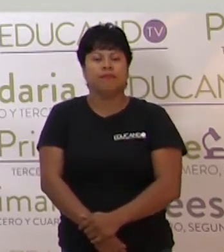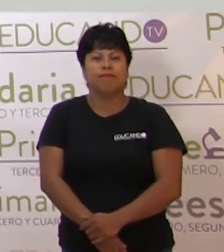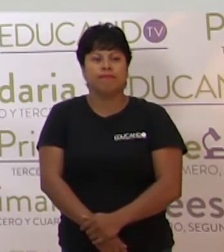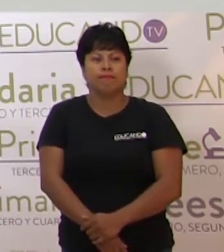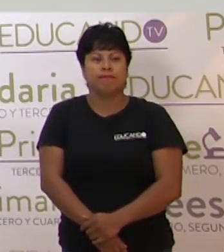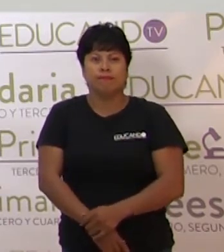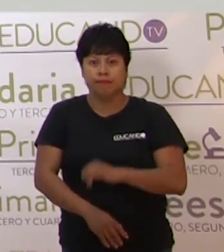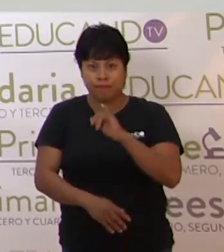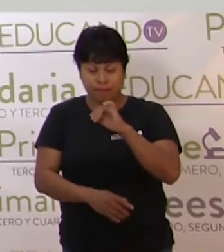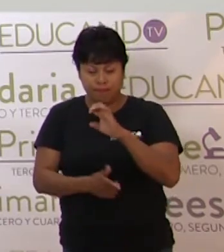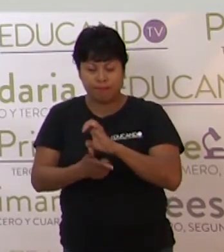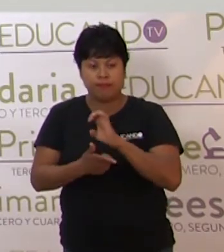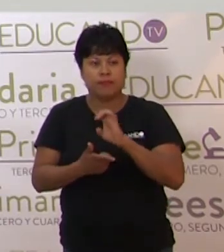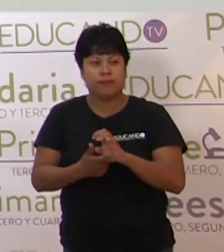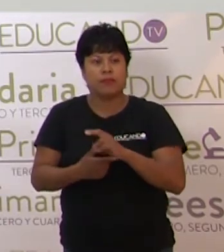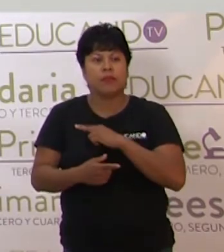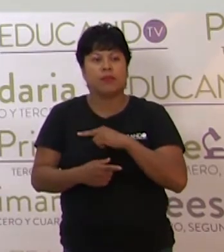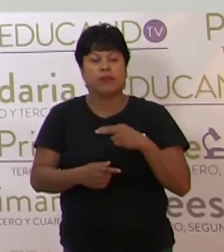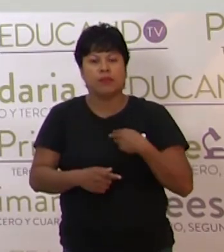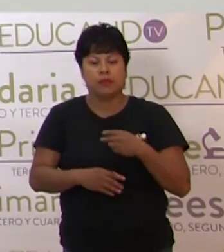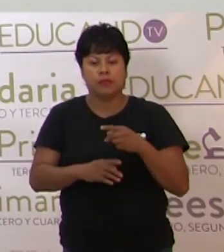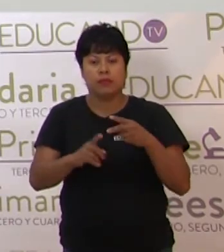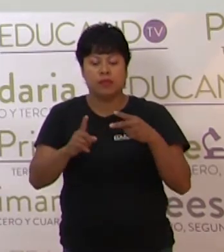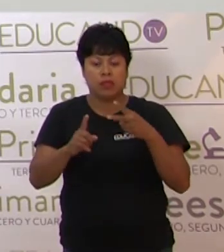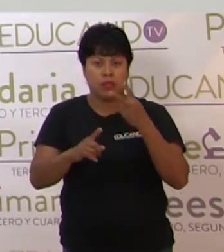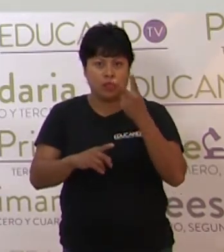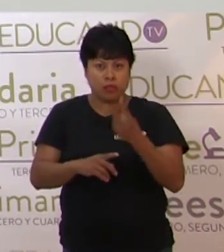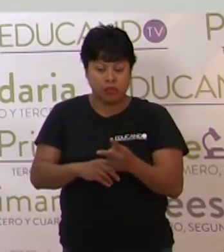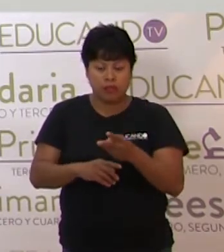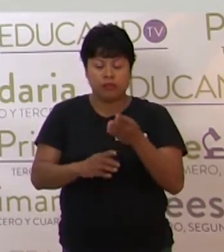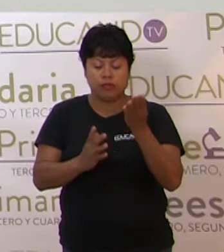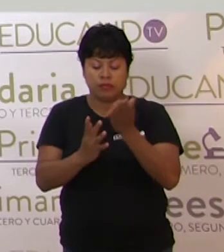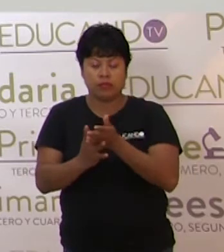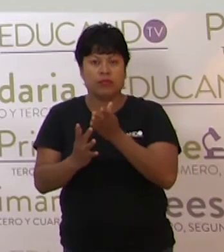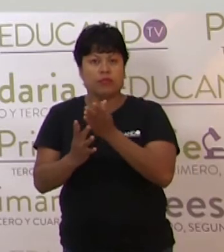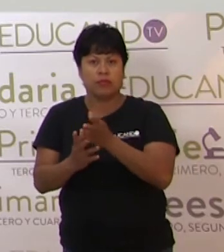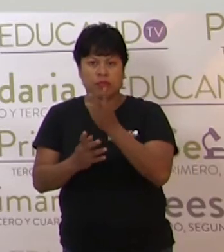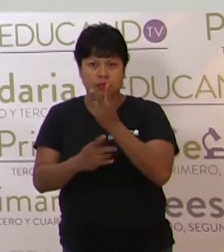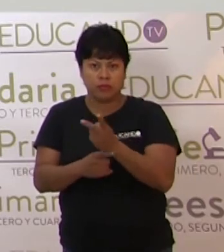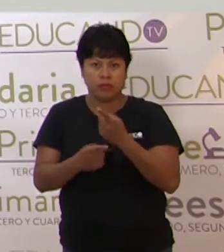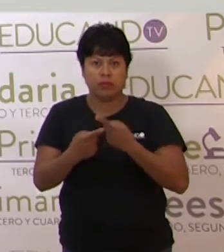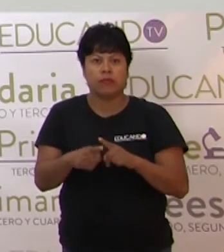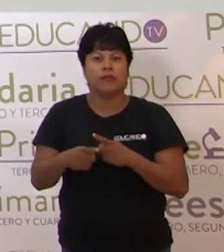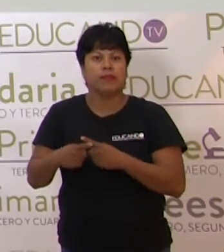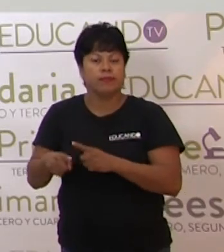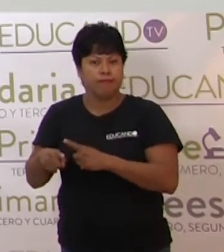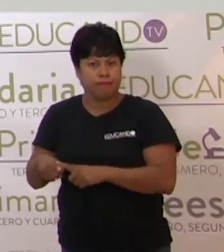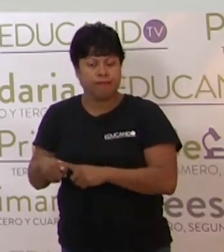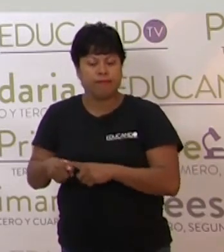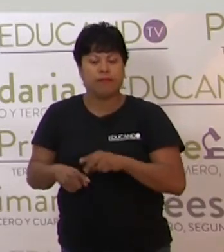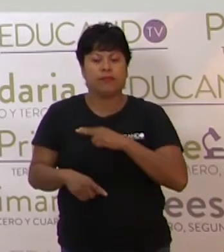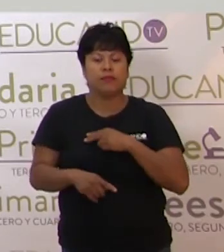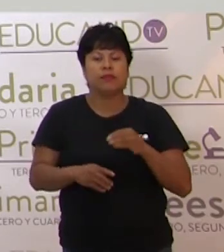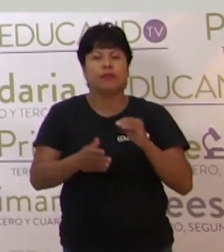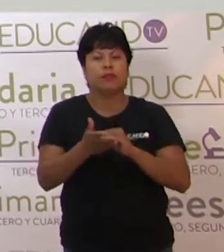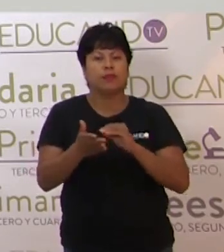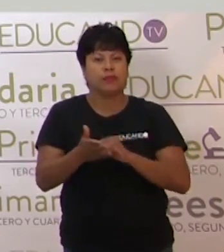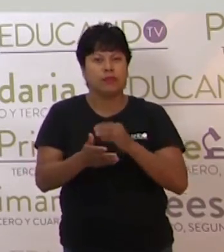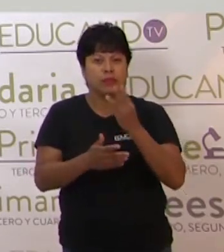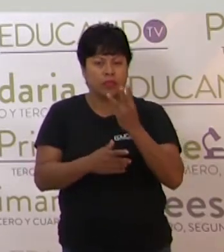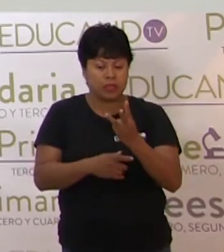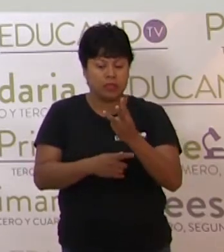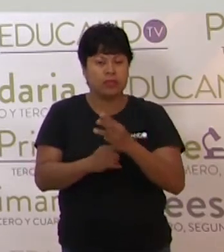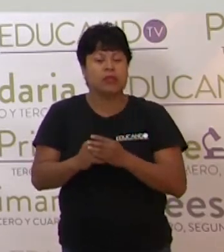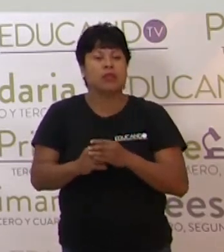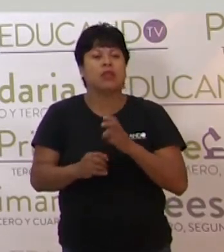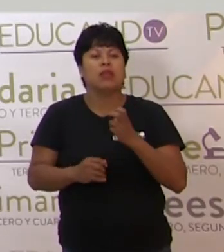entonces dividimos en dos cada uno de los de los segmentos de los lados le marcamos tres puntos y luego